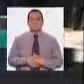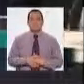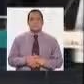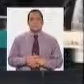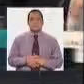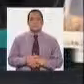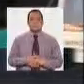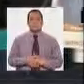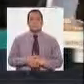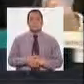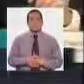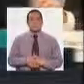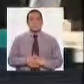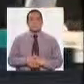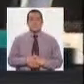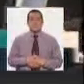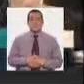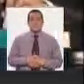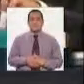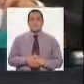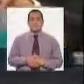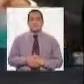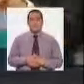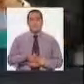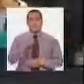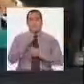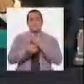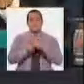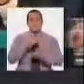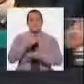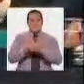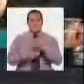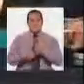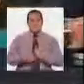Premier, permítame una anotación al respecto.